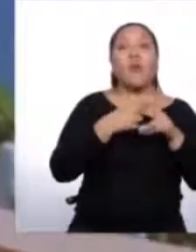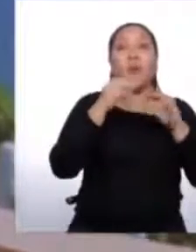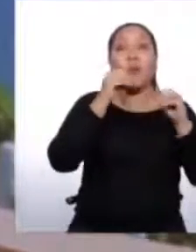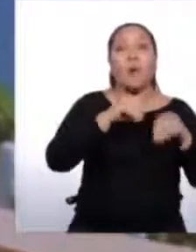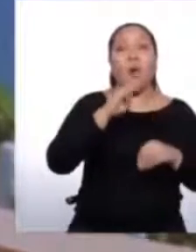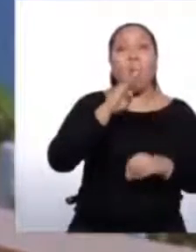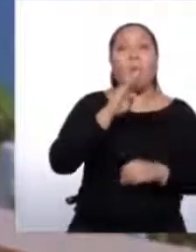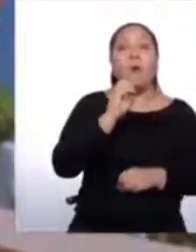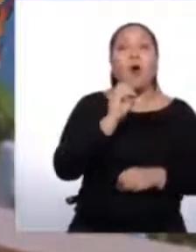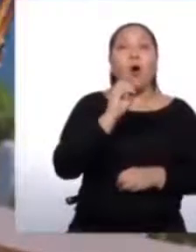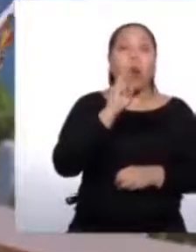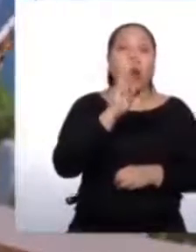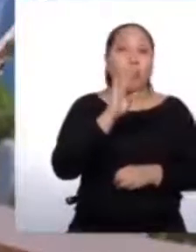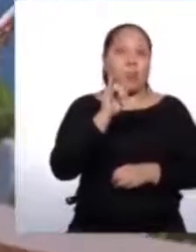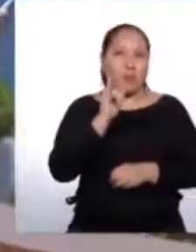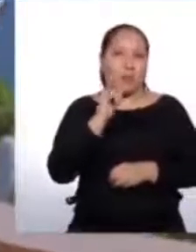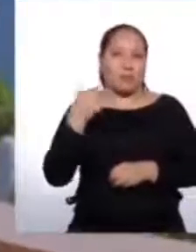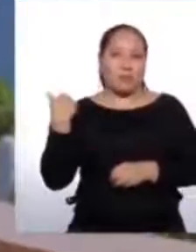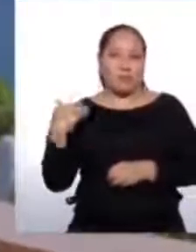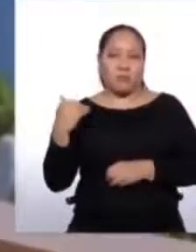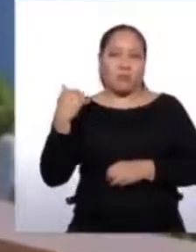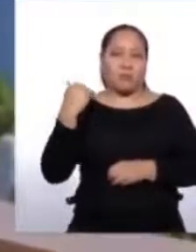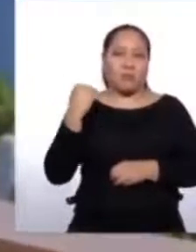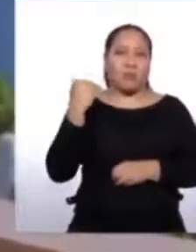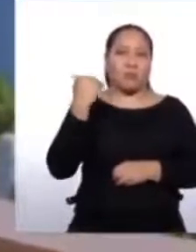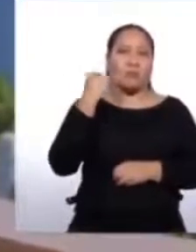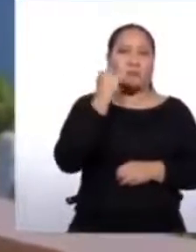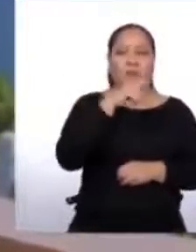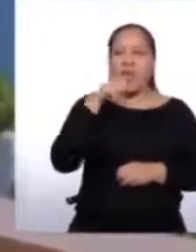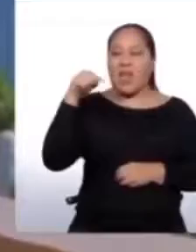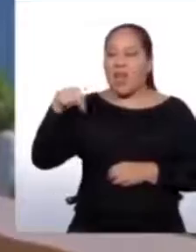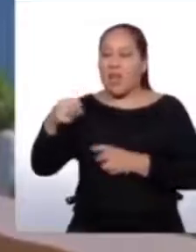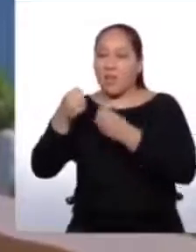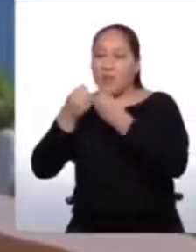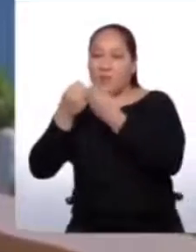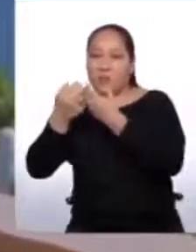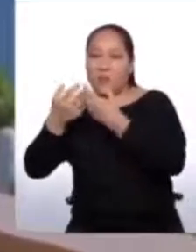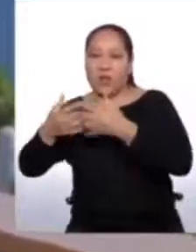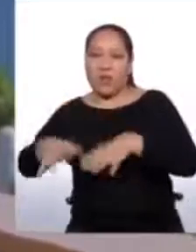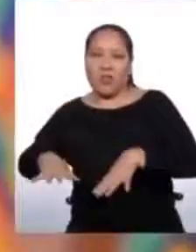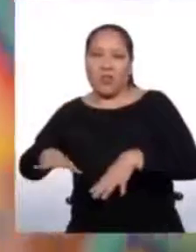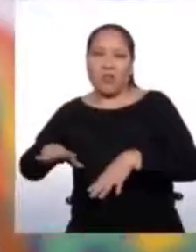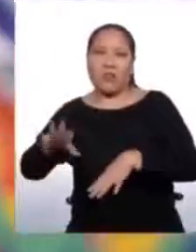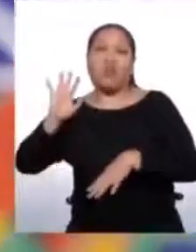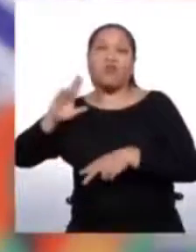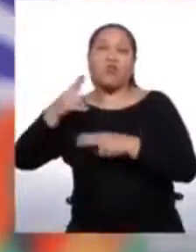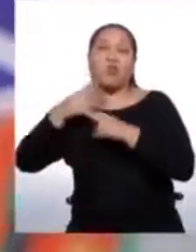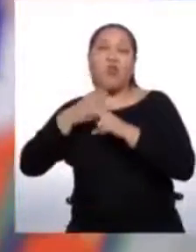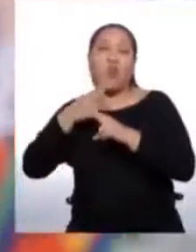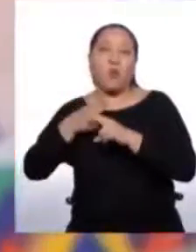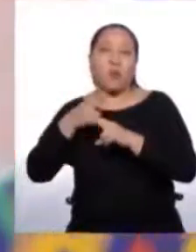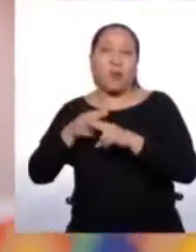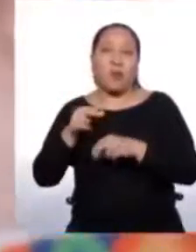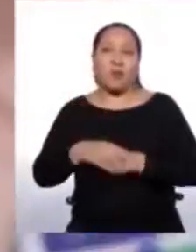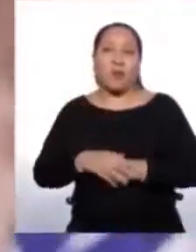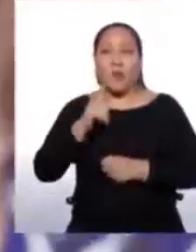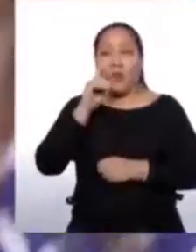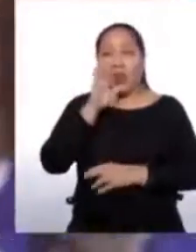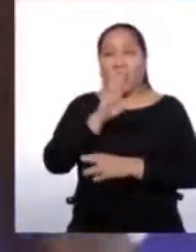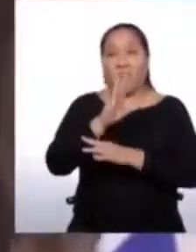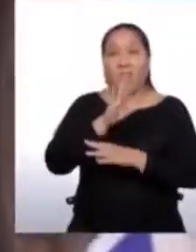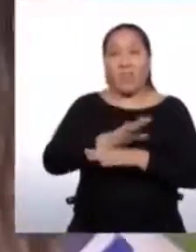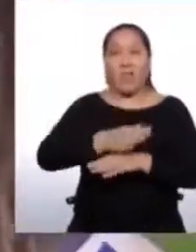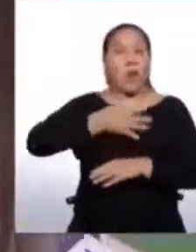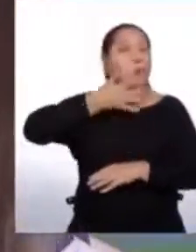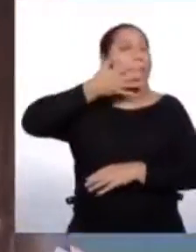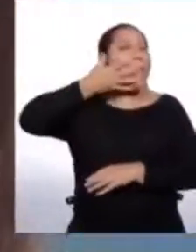En su vertiginosa ascensión hacia la nada, fue perdiendo en cada etapa de su vida una sílaba de su nombre. Todo empezó una tarde en que los